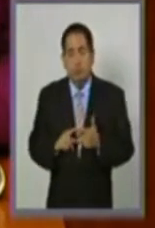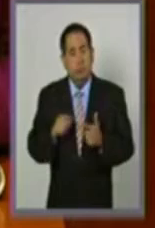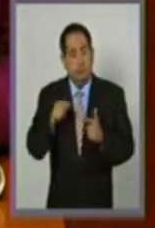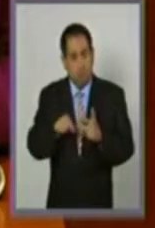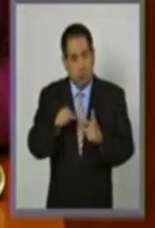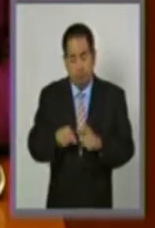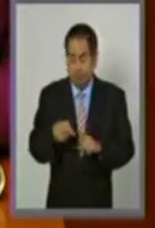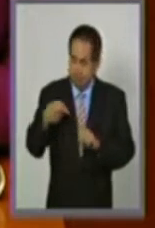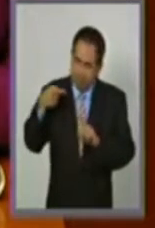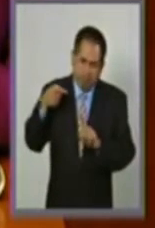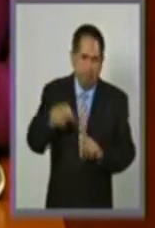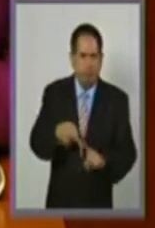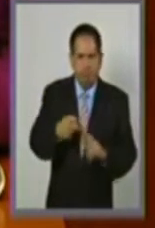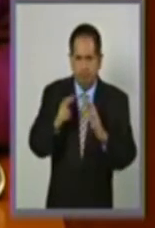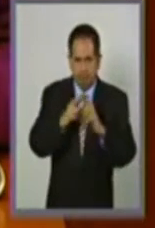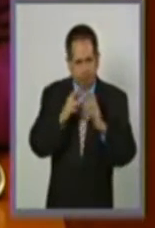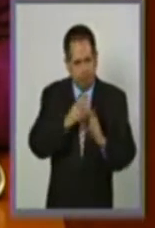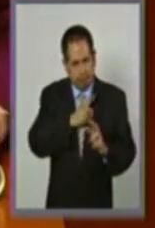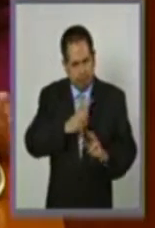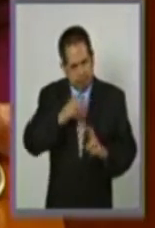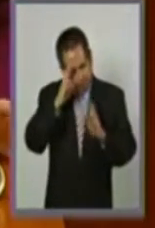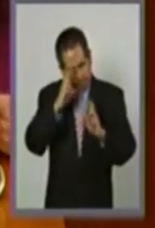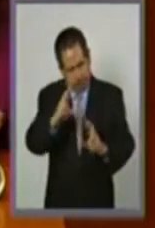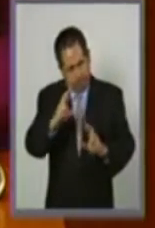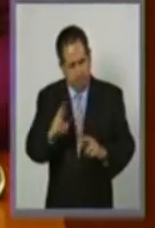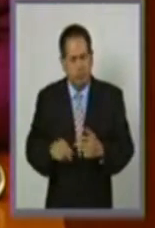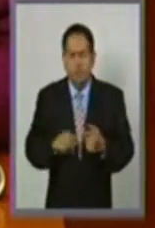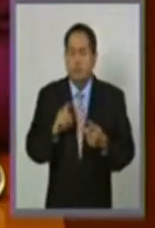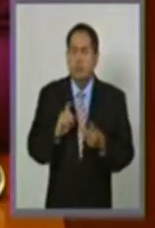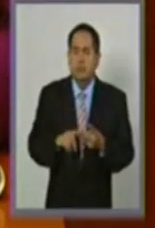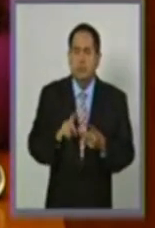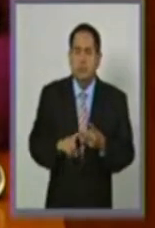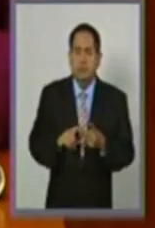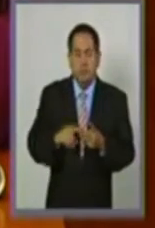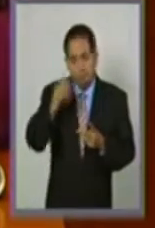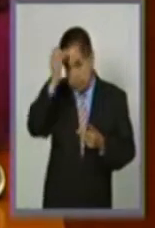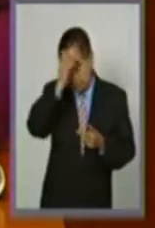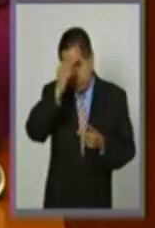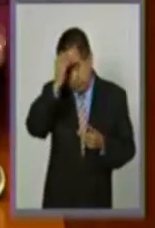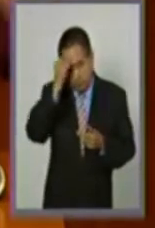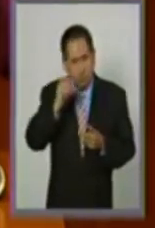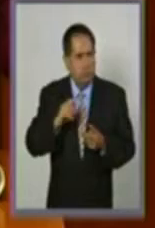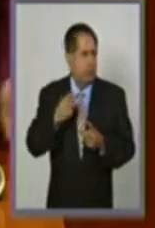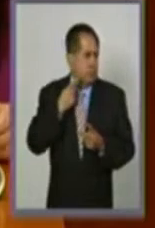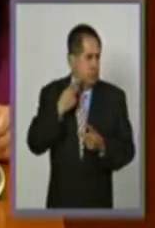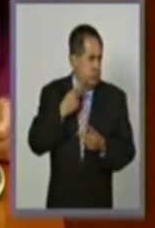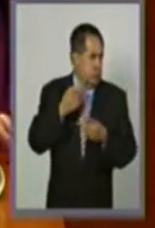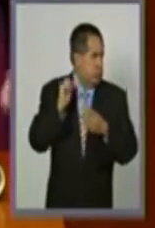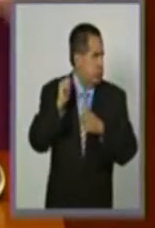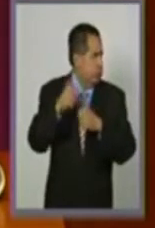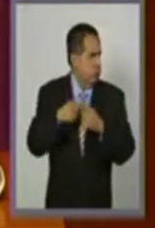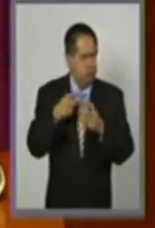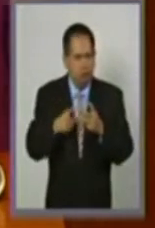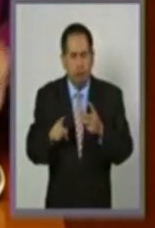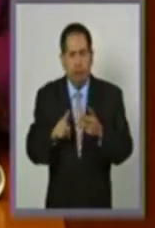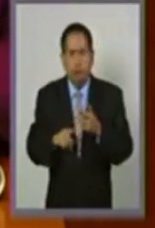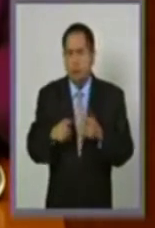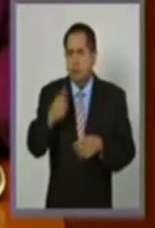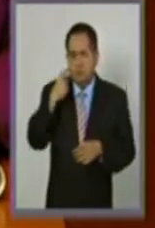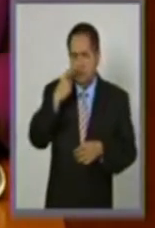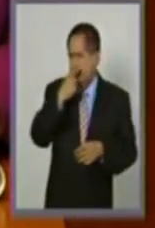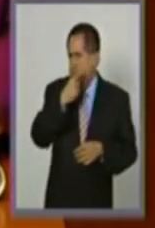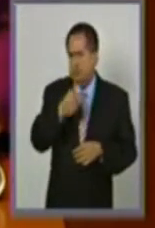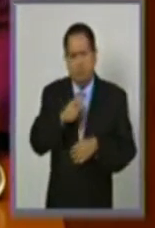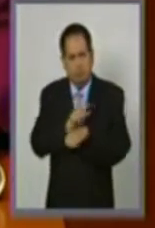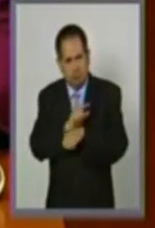hay un énfasis tremendo en este caso de la religión, por opiniones políticas o de cualquier tipo, por las preferencias